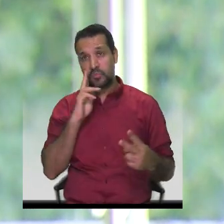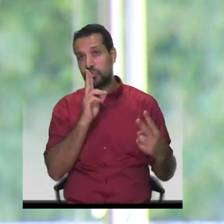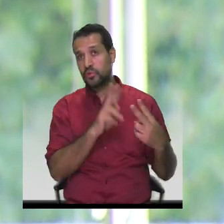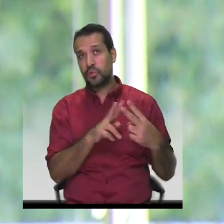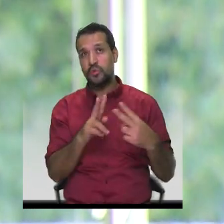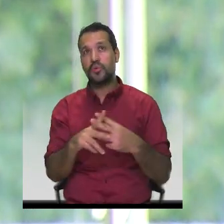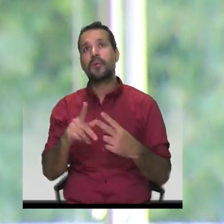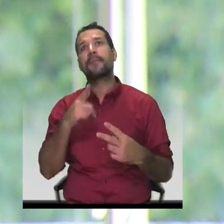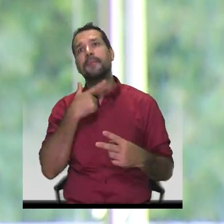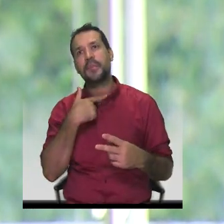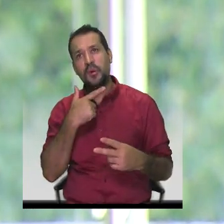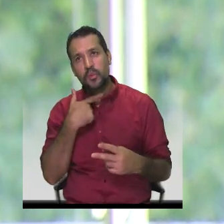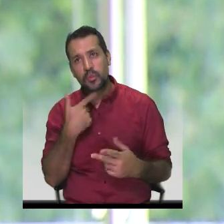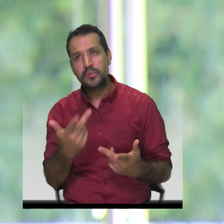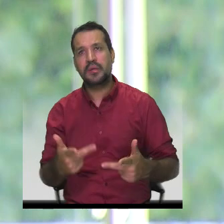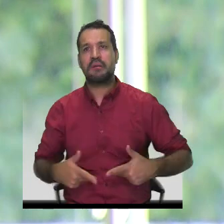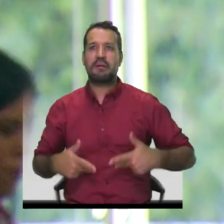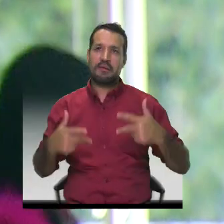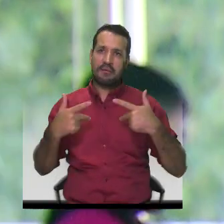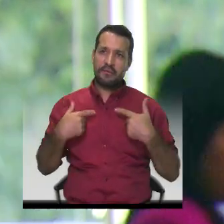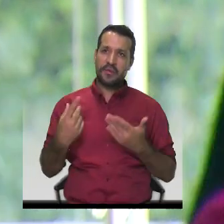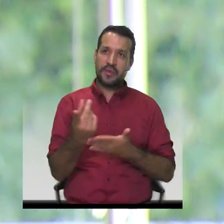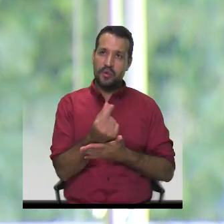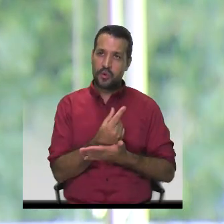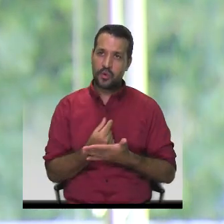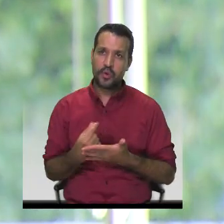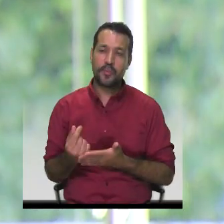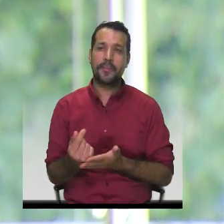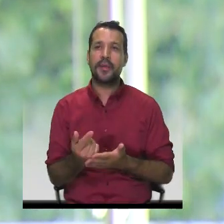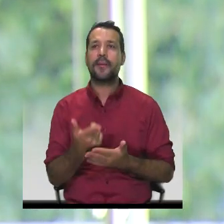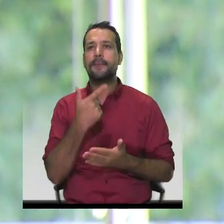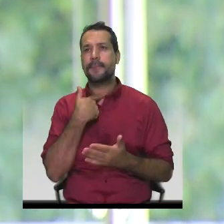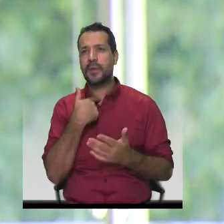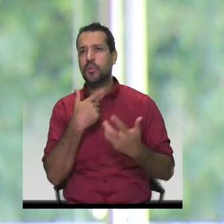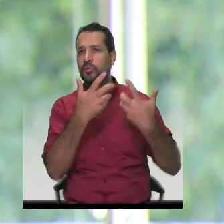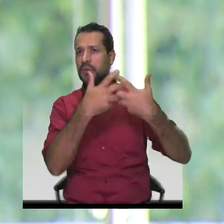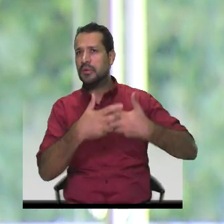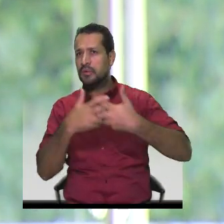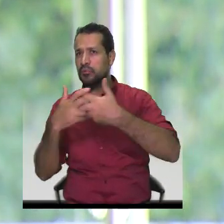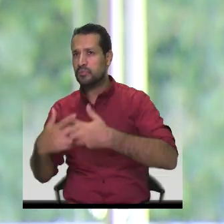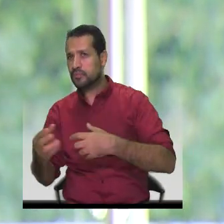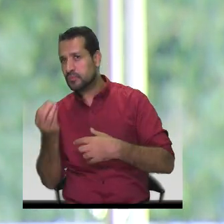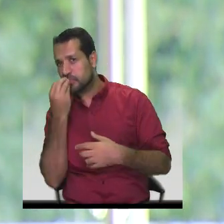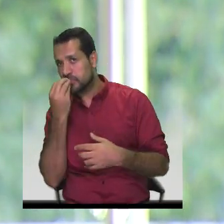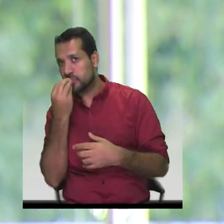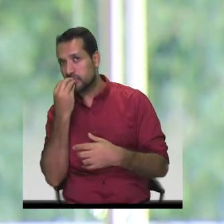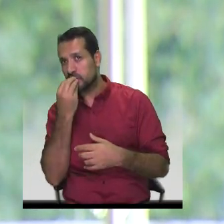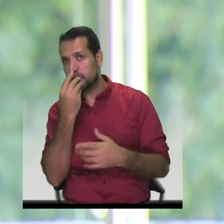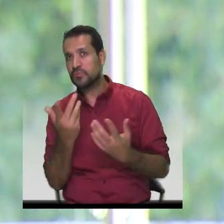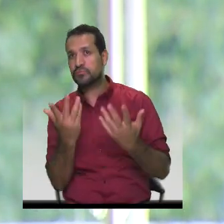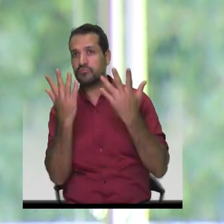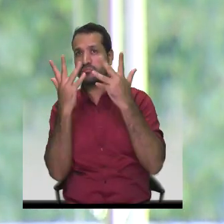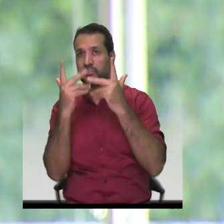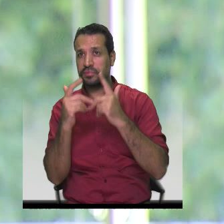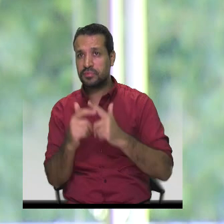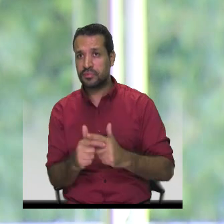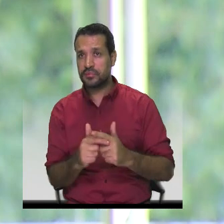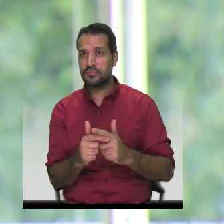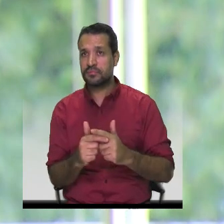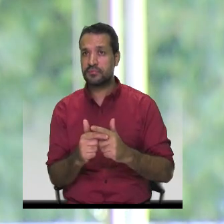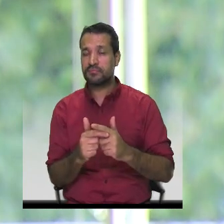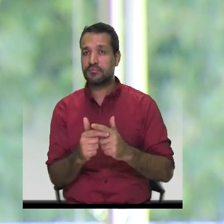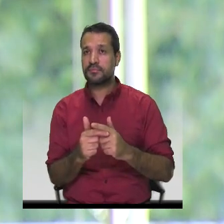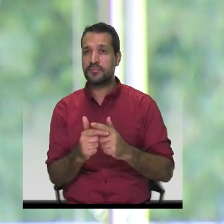gusta la bioeconomía, me gusta la industria del alimento, que están ahora muy relacionadas, pero todo viene a